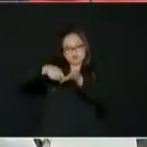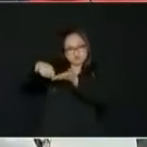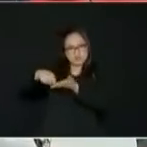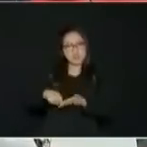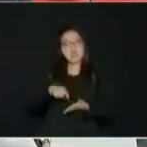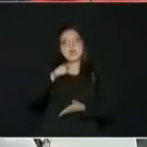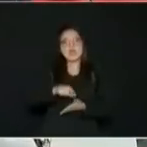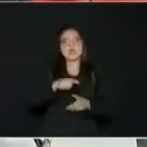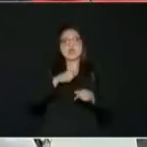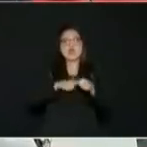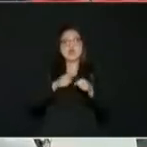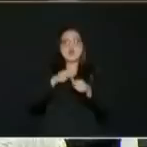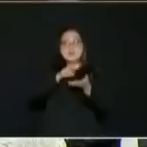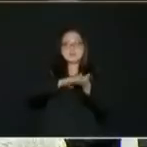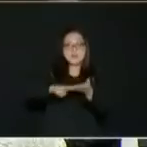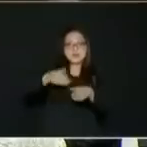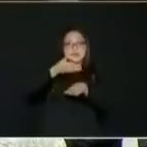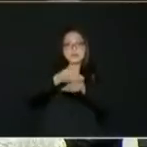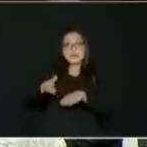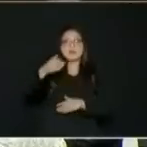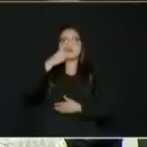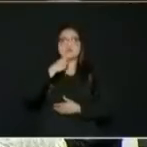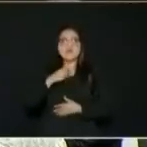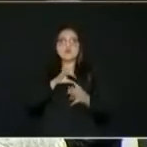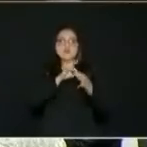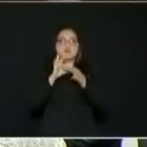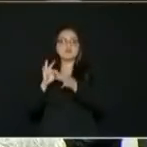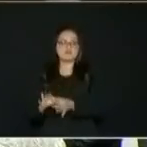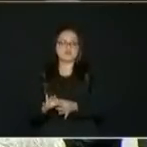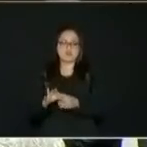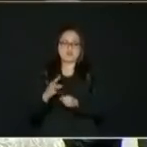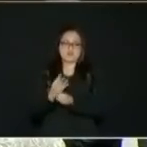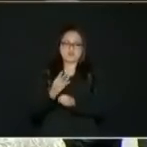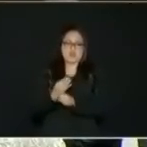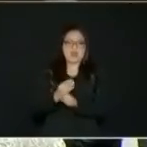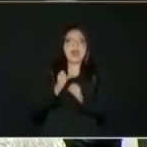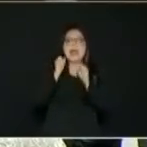colores, el verde, blanco y rojo, son además adecuados